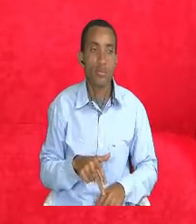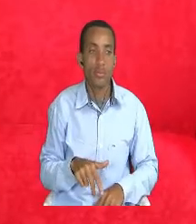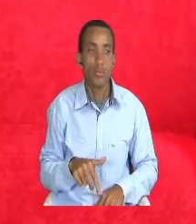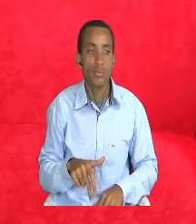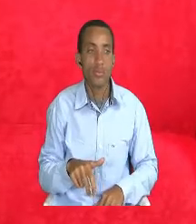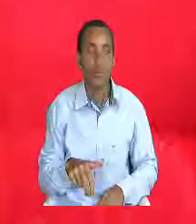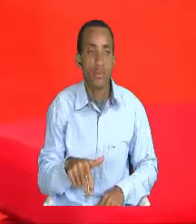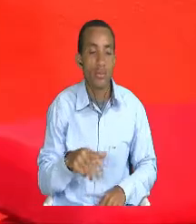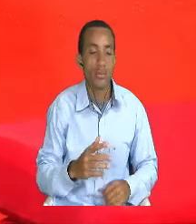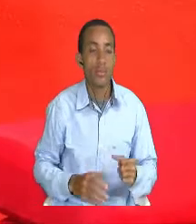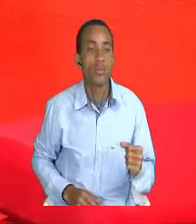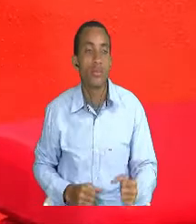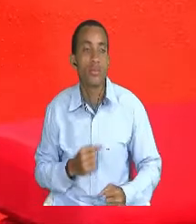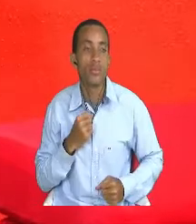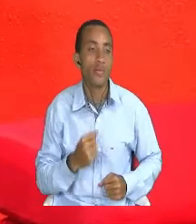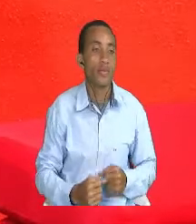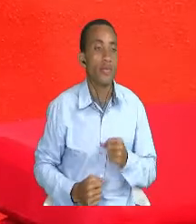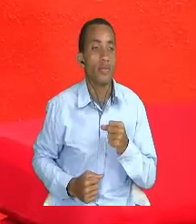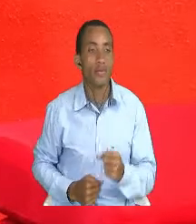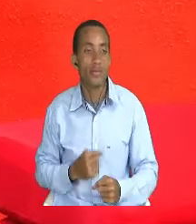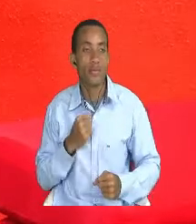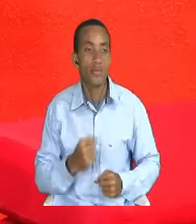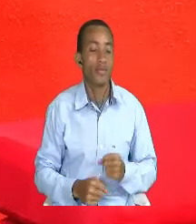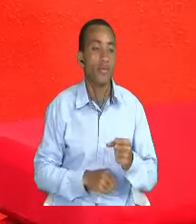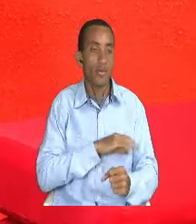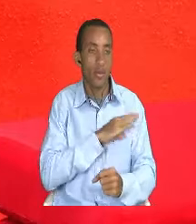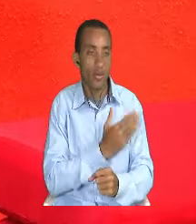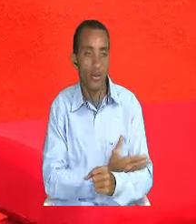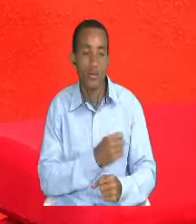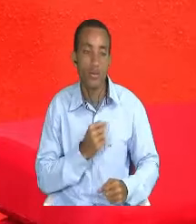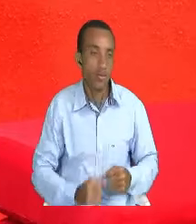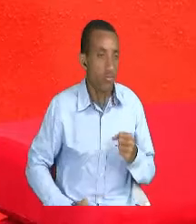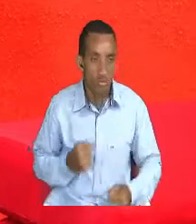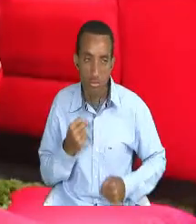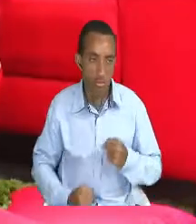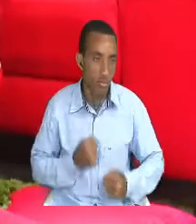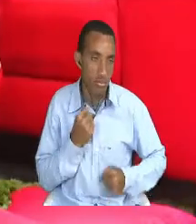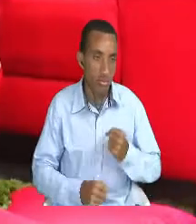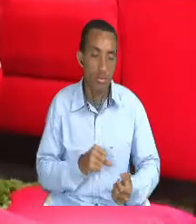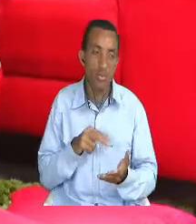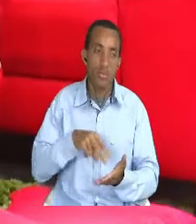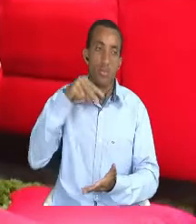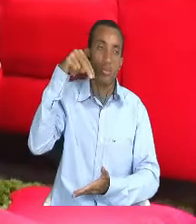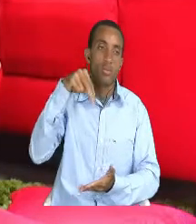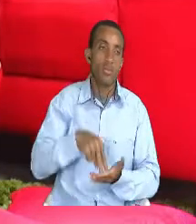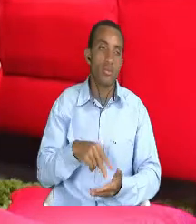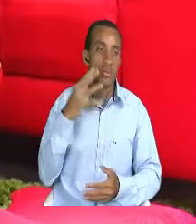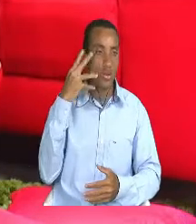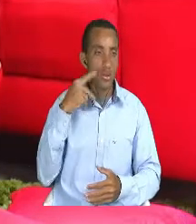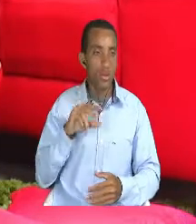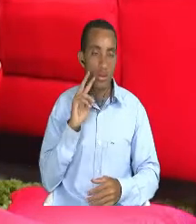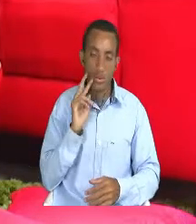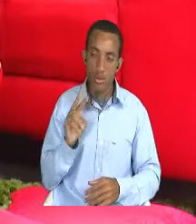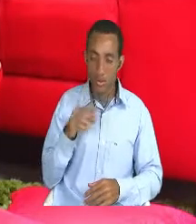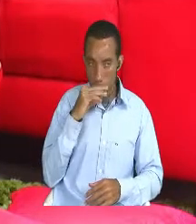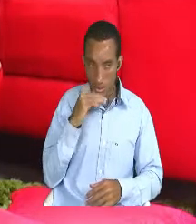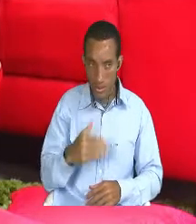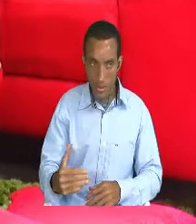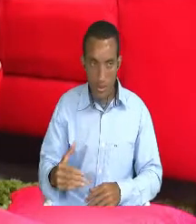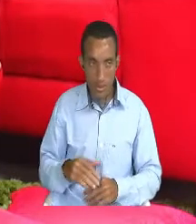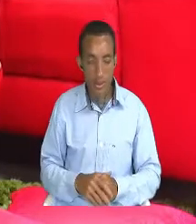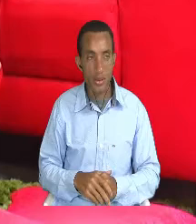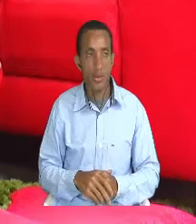atletismo es trotar, el atletismo es fuerza, es correr, es saltar, y eso lo hacemos todos los días. Entonces ver eso en un niño que lo